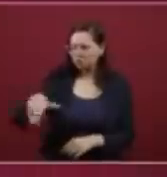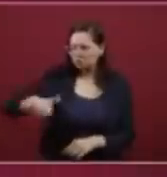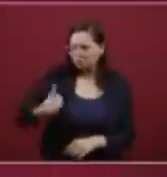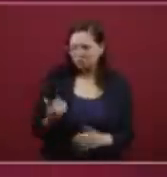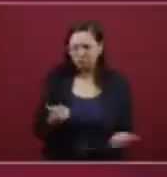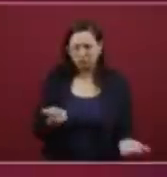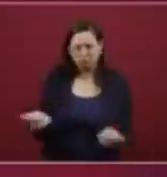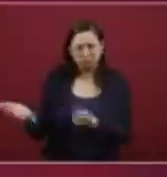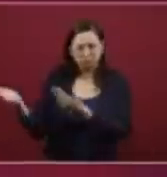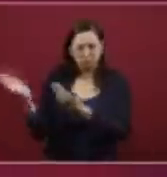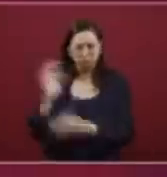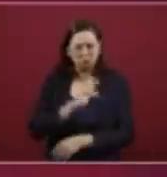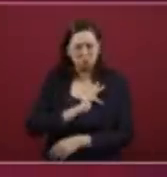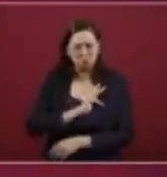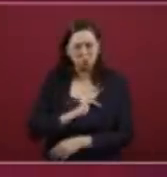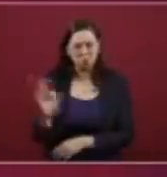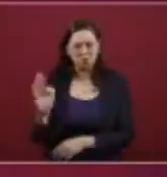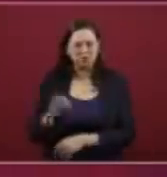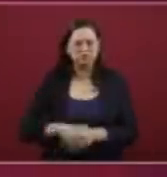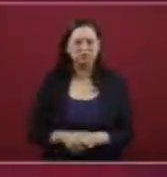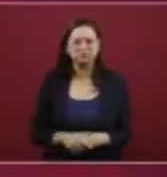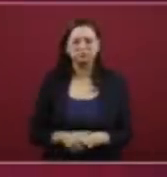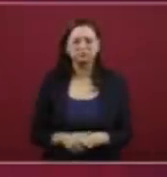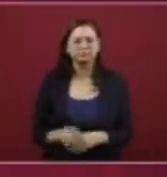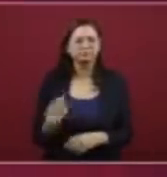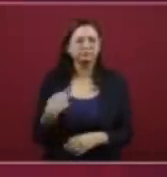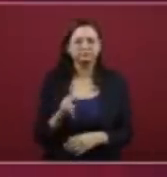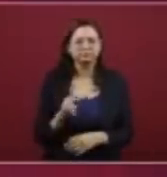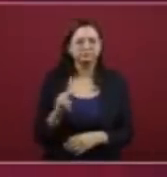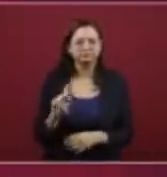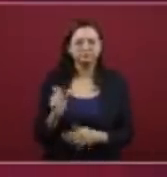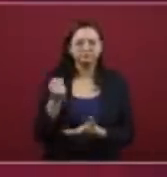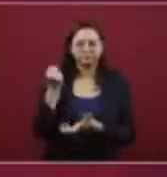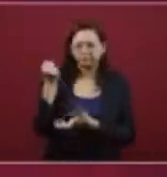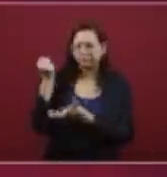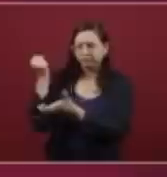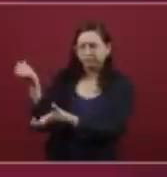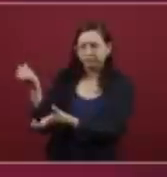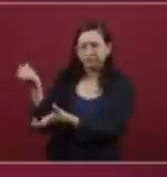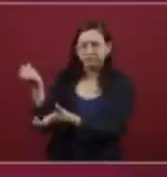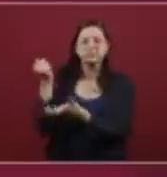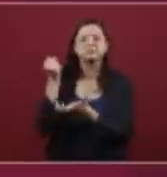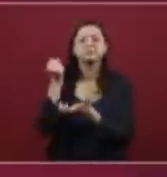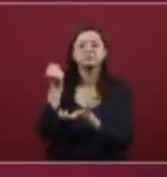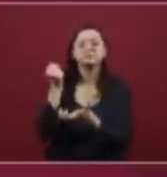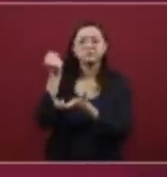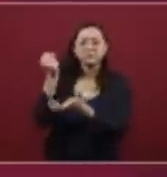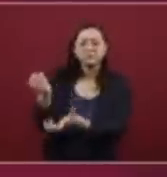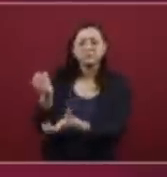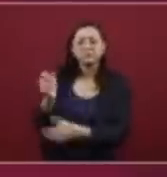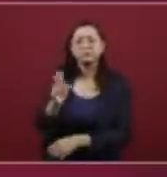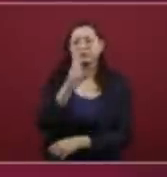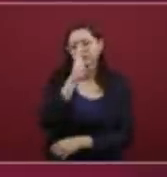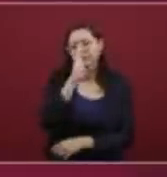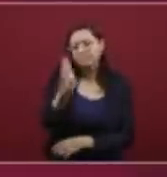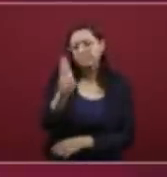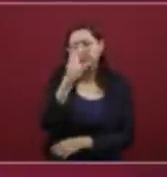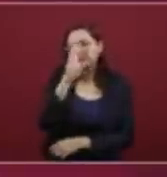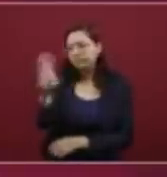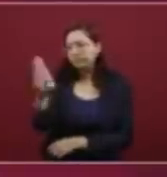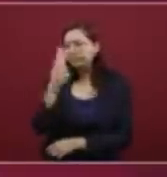infantiles, pero se va a entregar el recurso, el apoyo de manera